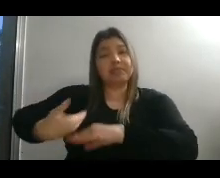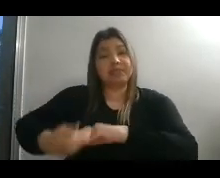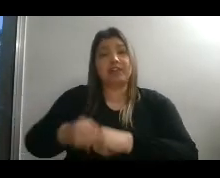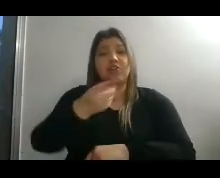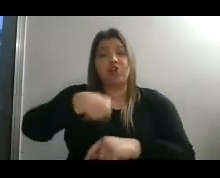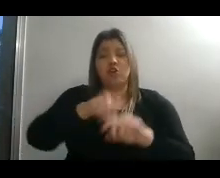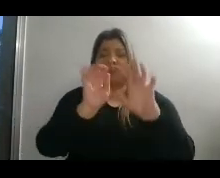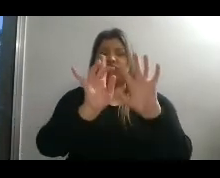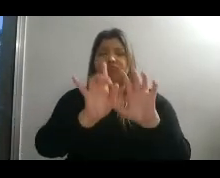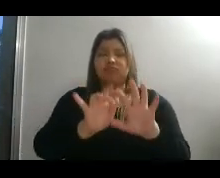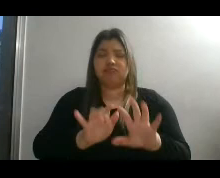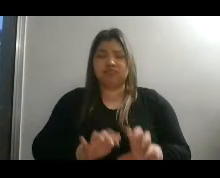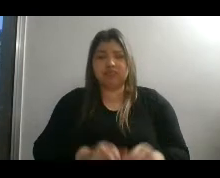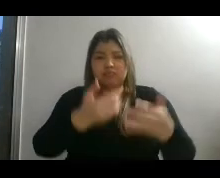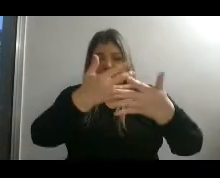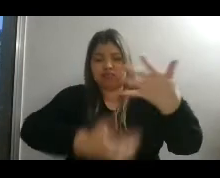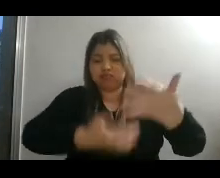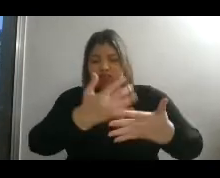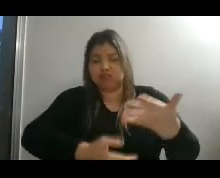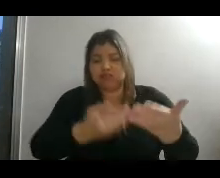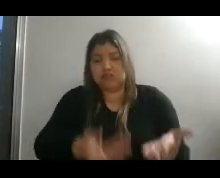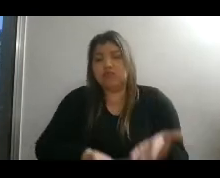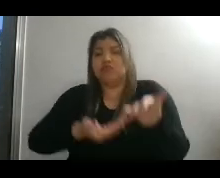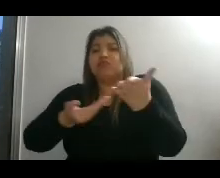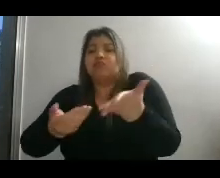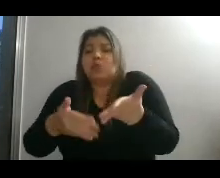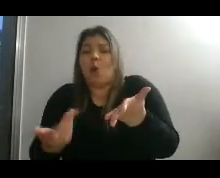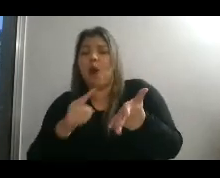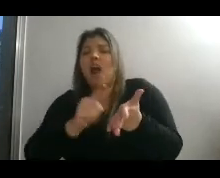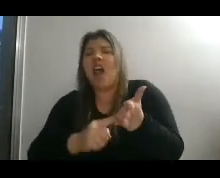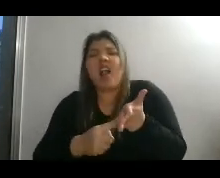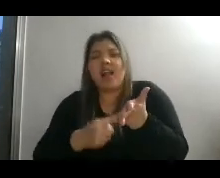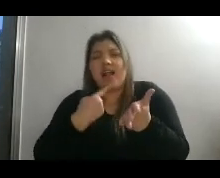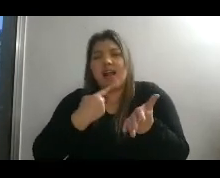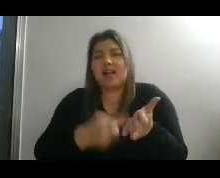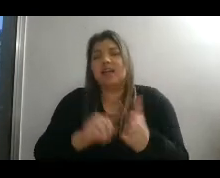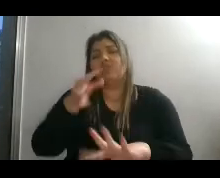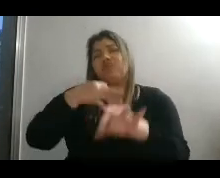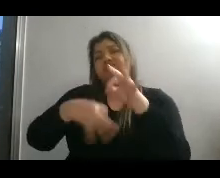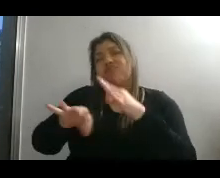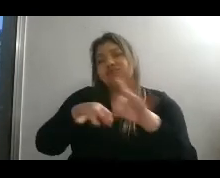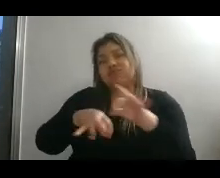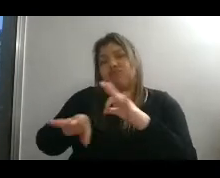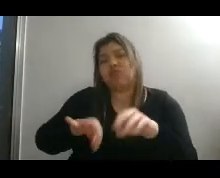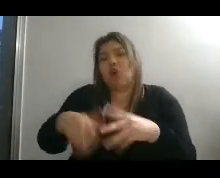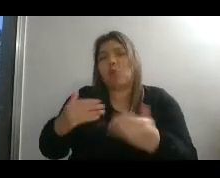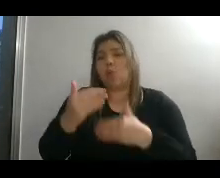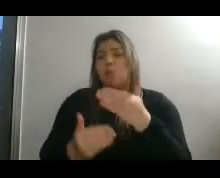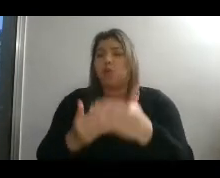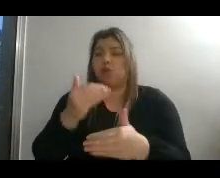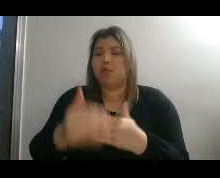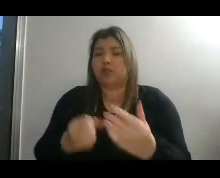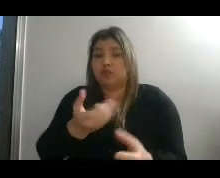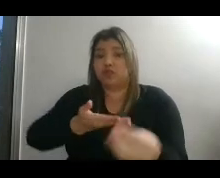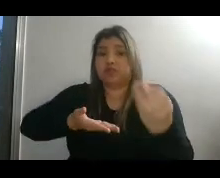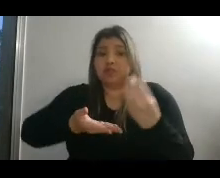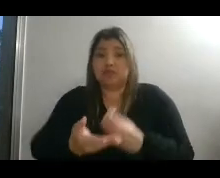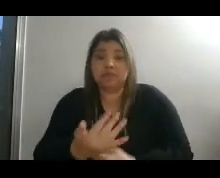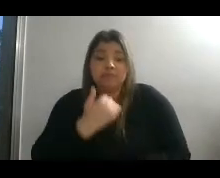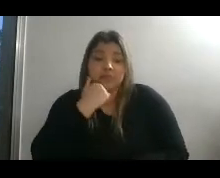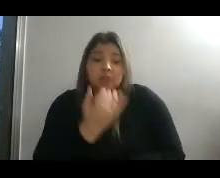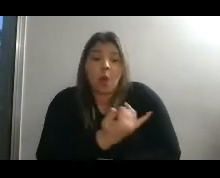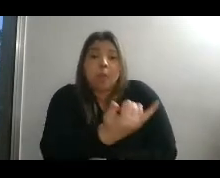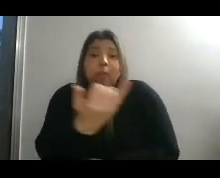para colocarse y retirarse los elementos de protección personal. Y estoy segura que si en este espacio están conectados médicos o